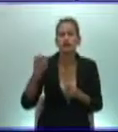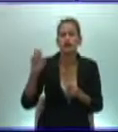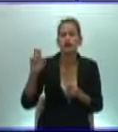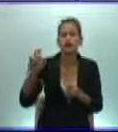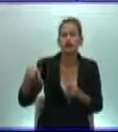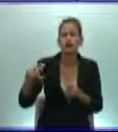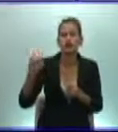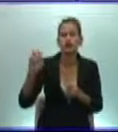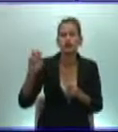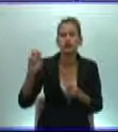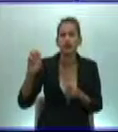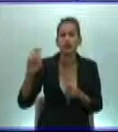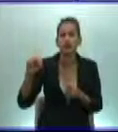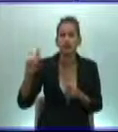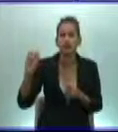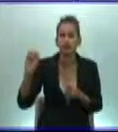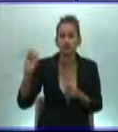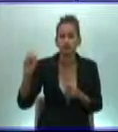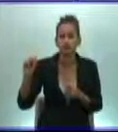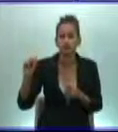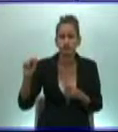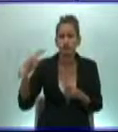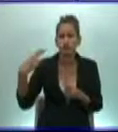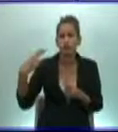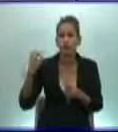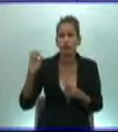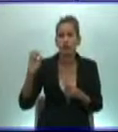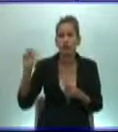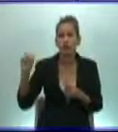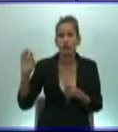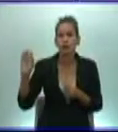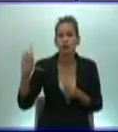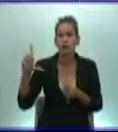Te daré un tiempo para que esta conclusión sí la